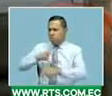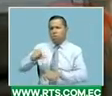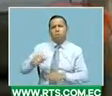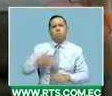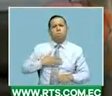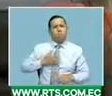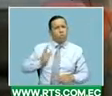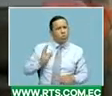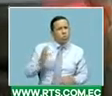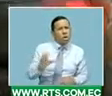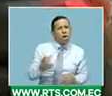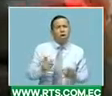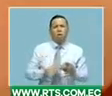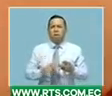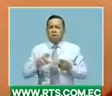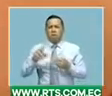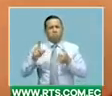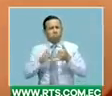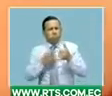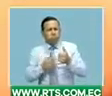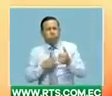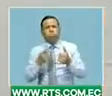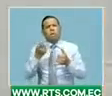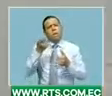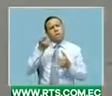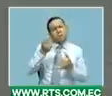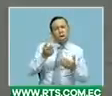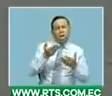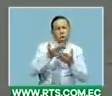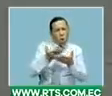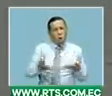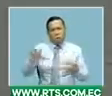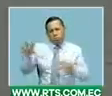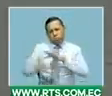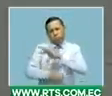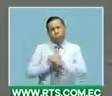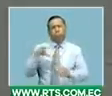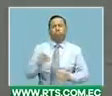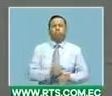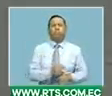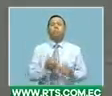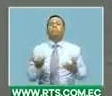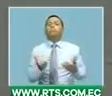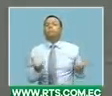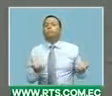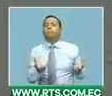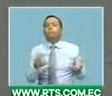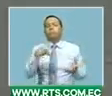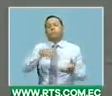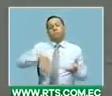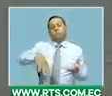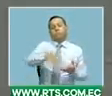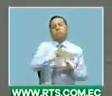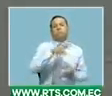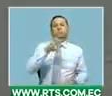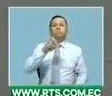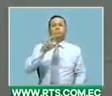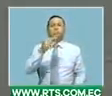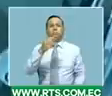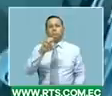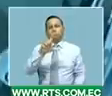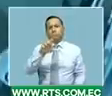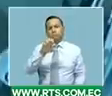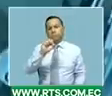cuñado. Robaron un teléfono, dinero en efectivo y todo eso. El atraco se produjo en el sector de Vergeles, en el